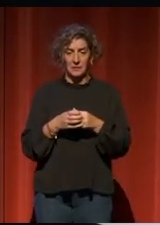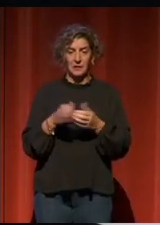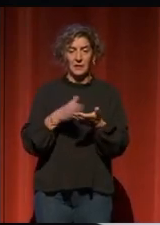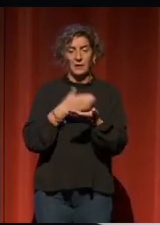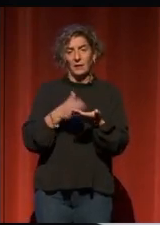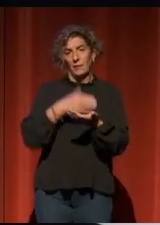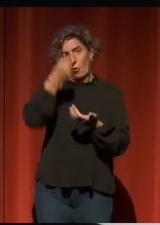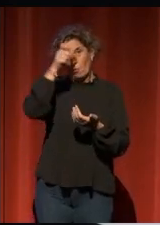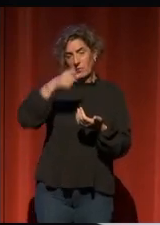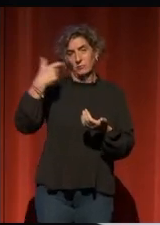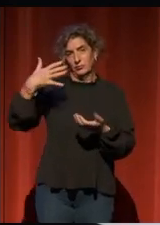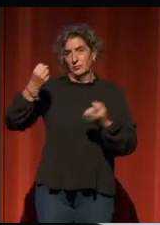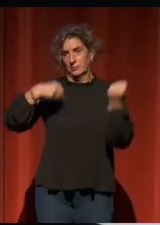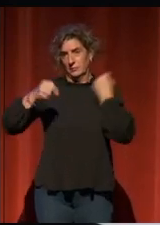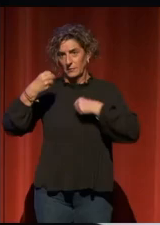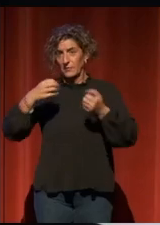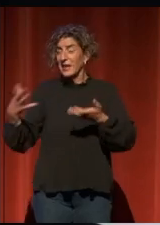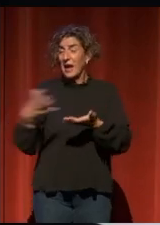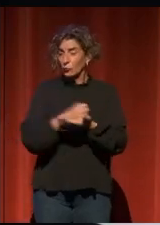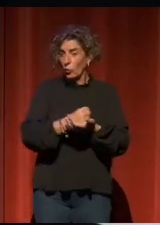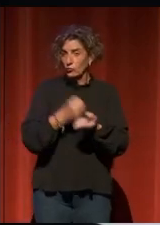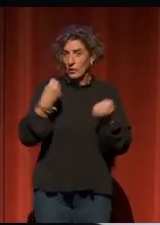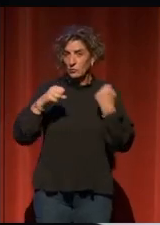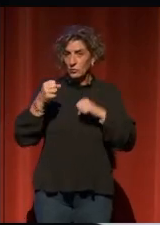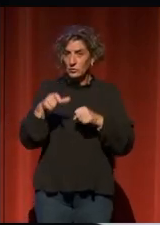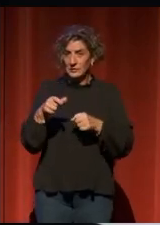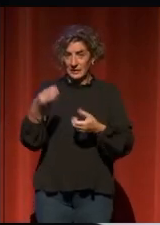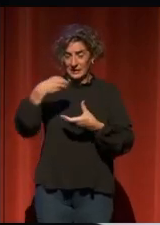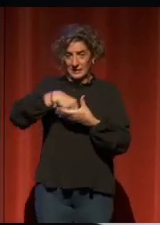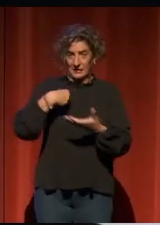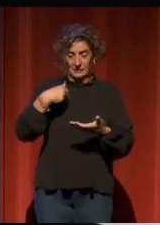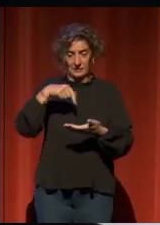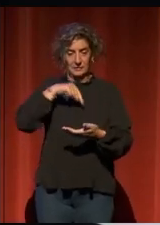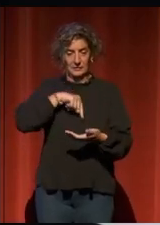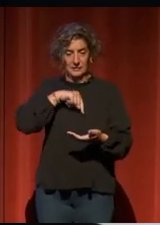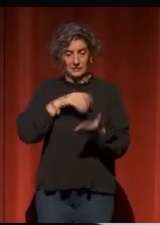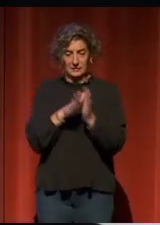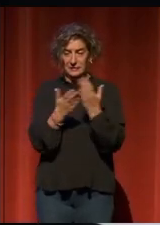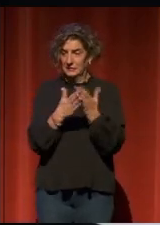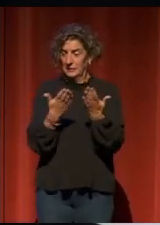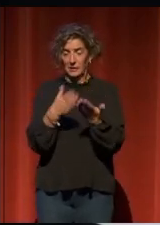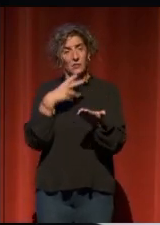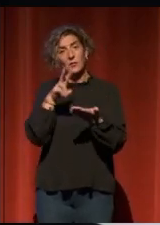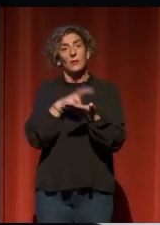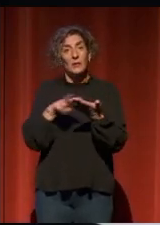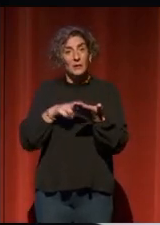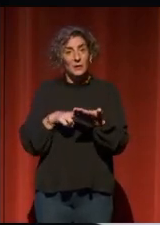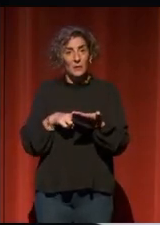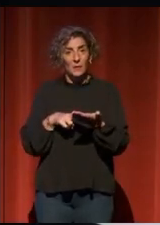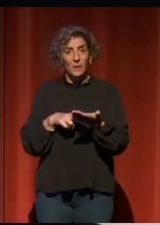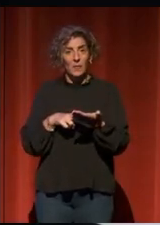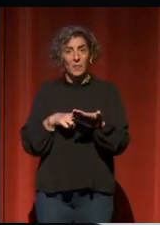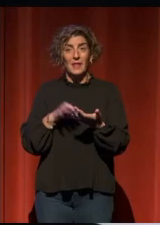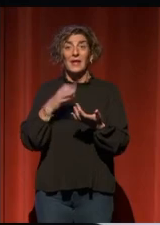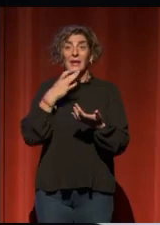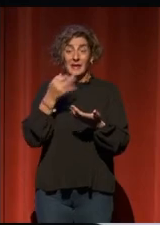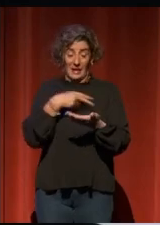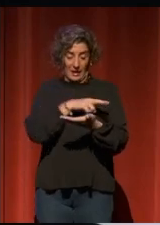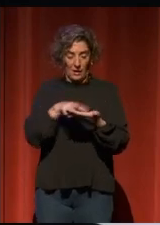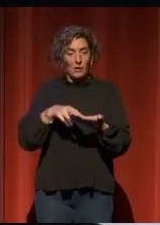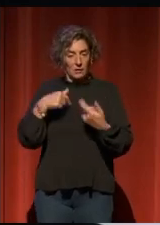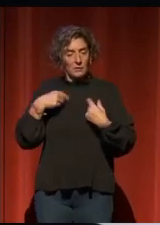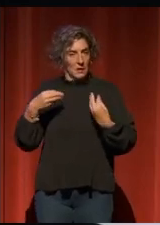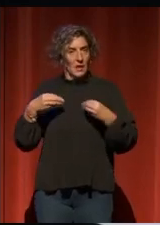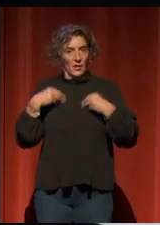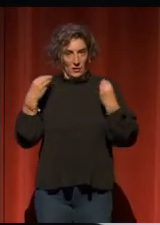Margarita de Navarra, a Tolstoy, sentirlos como contemporáneos del lector que hoy los disfruta,